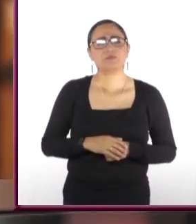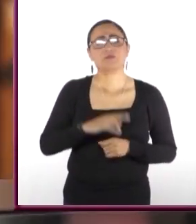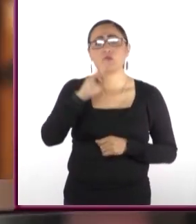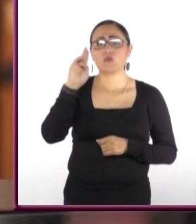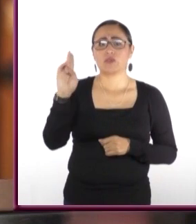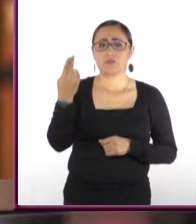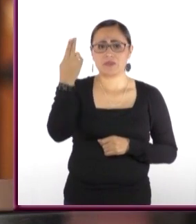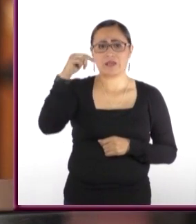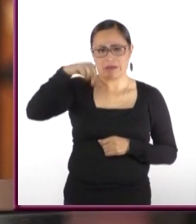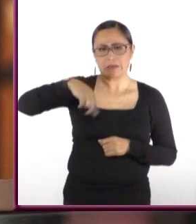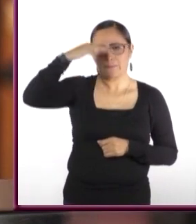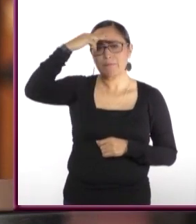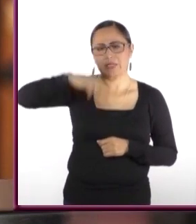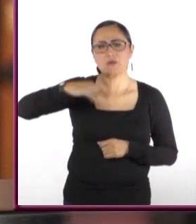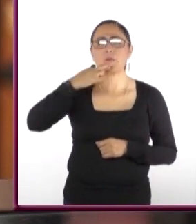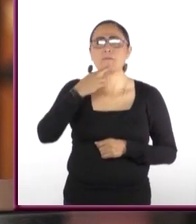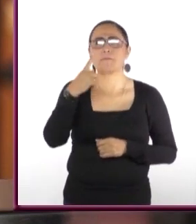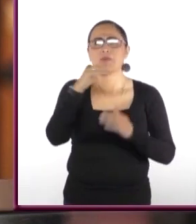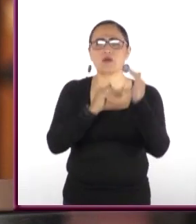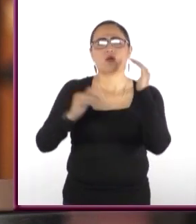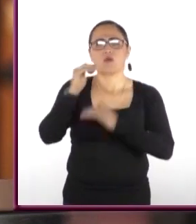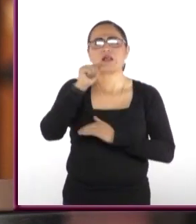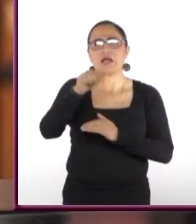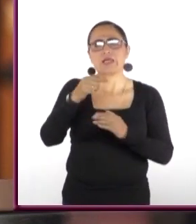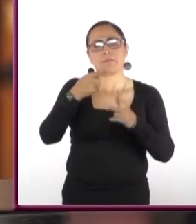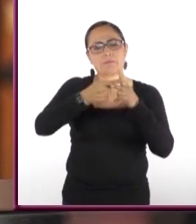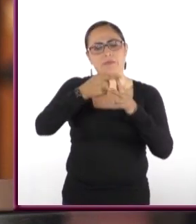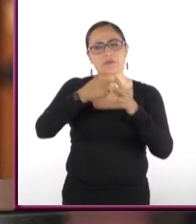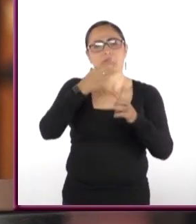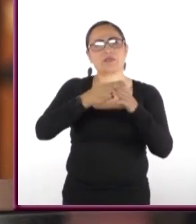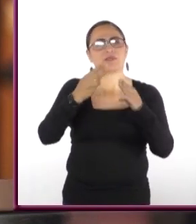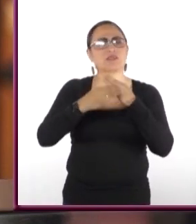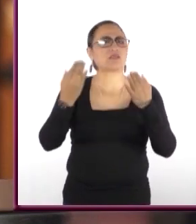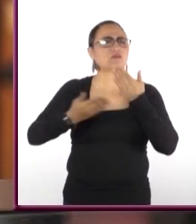mejores universidades en México para estudiar matemáticas?